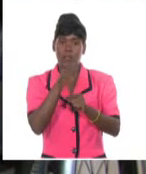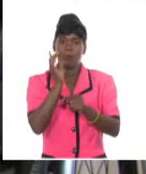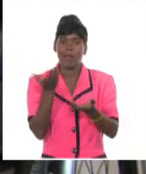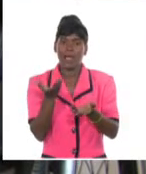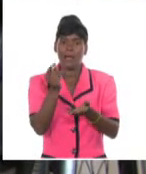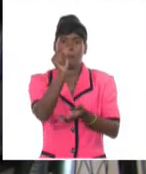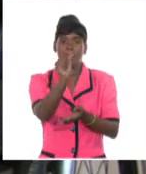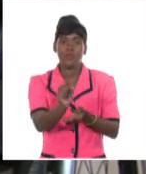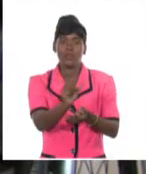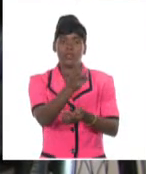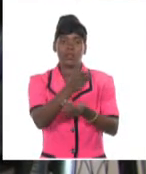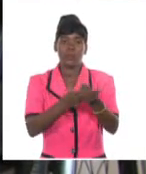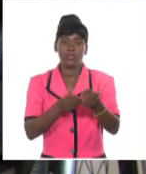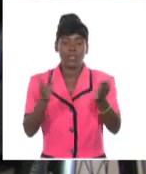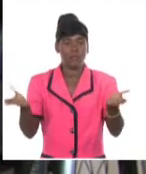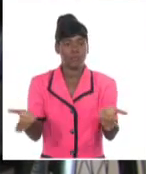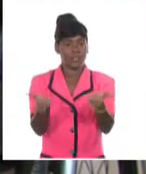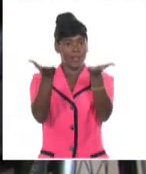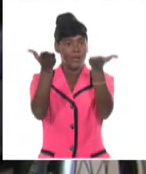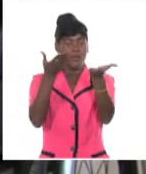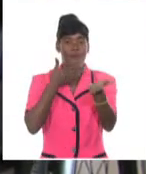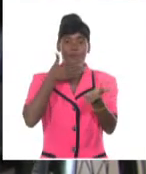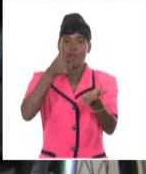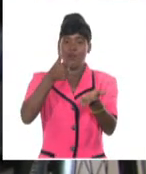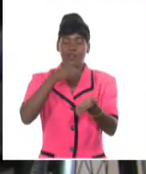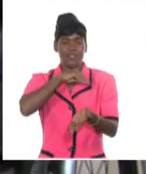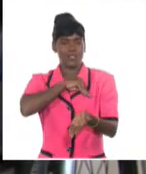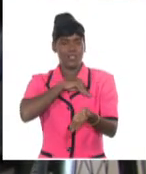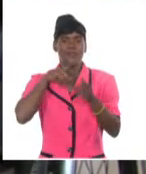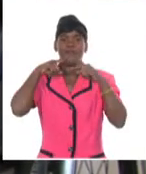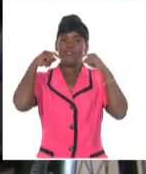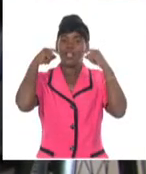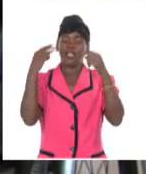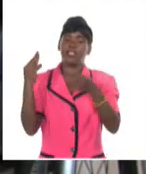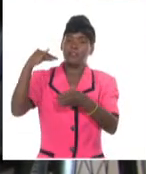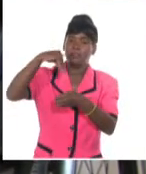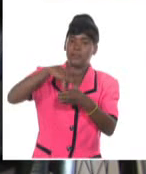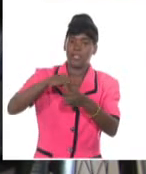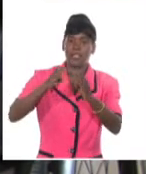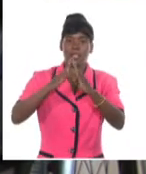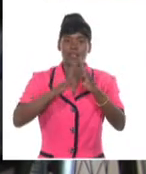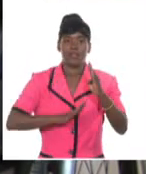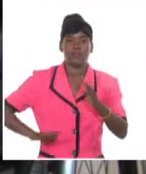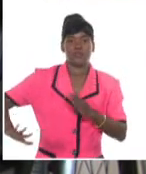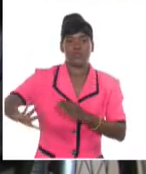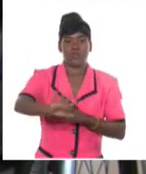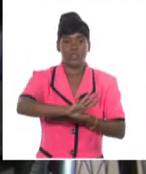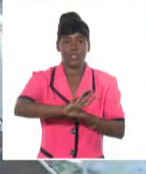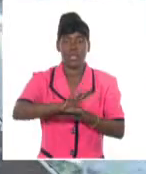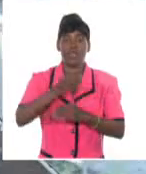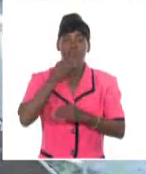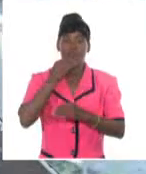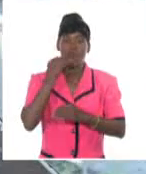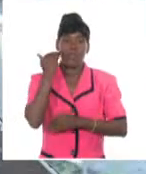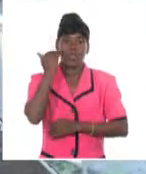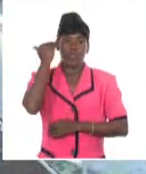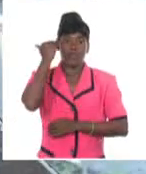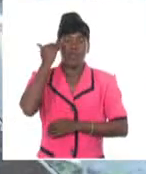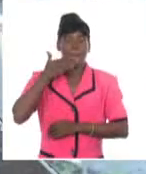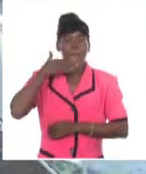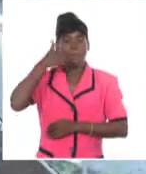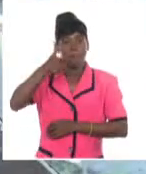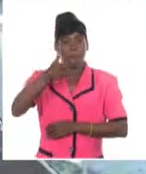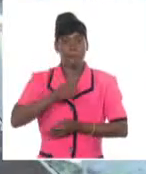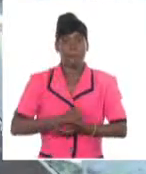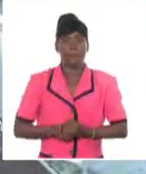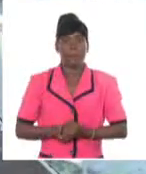persona sea feliz, para que la persona se integre y llegue a alcanzar toda su aspiración. A partir